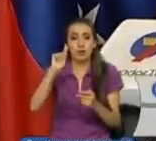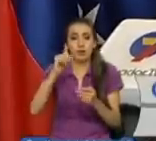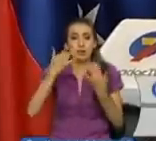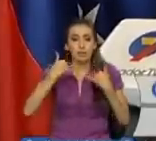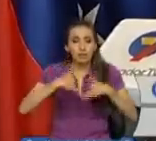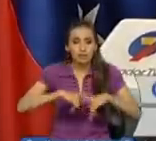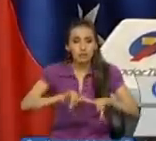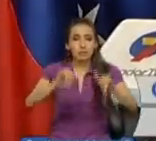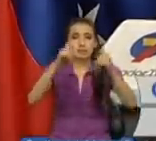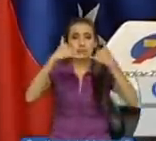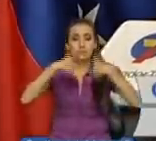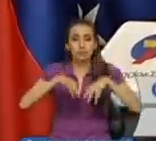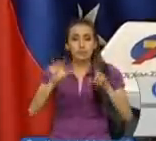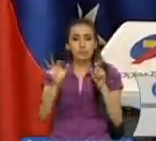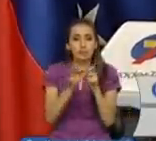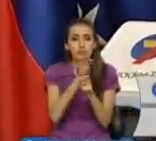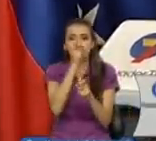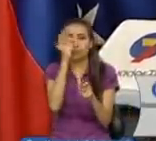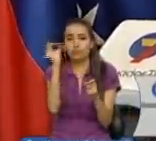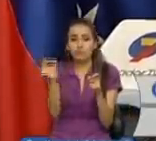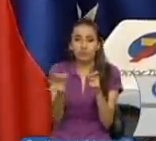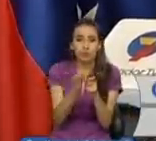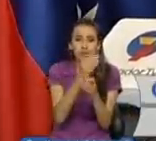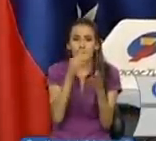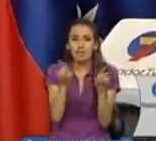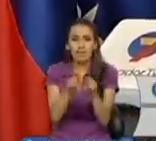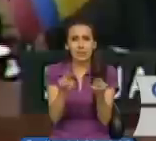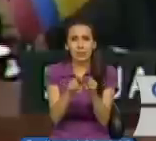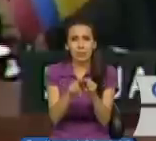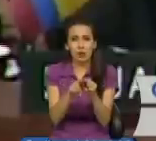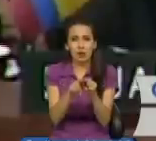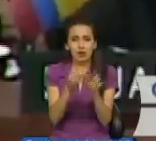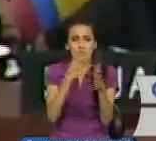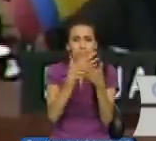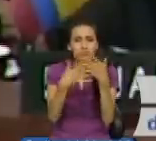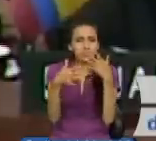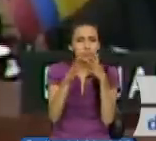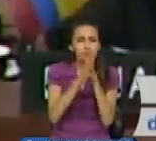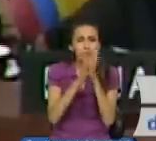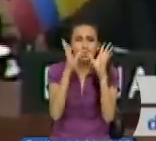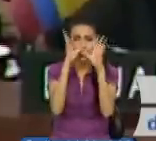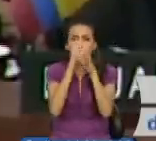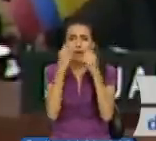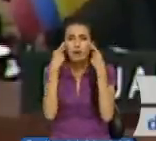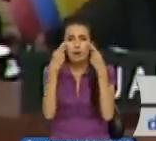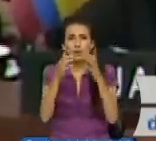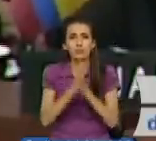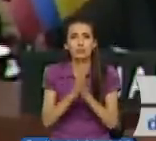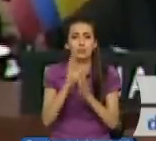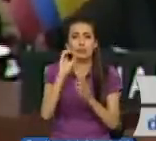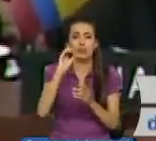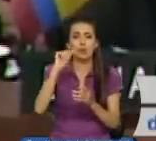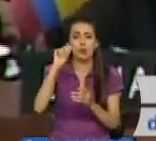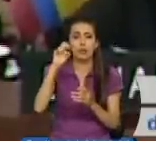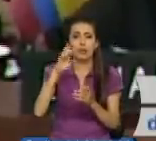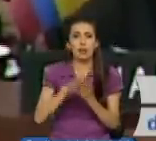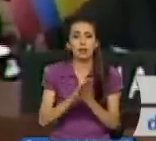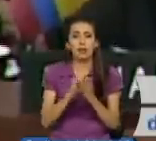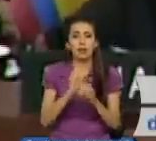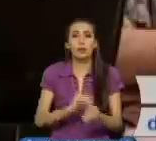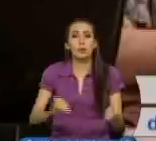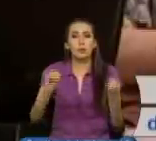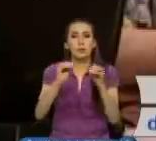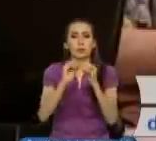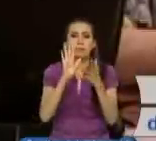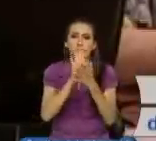seguir Tejiendo una estrategia de oscurecimiento por su parte Ecuador a través de su embajador ante loea marco albuja pidió más cautela